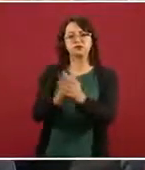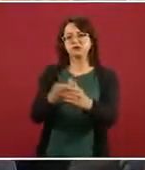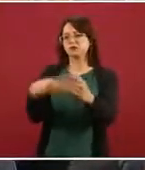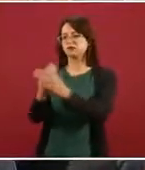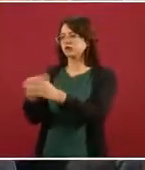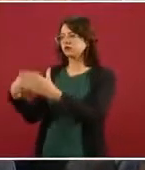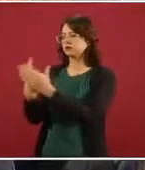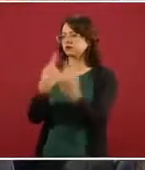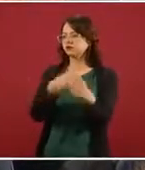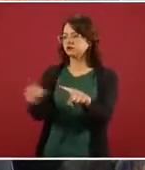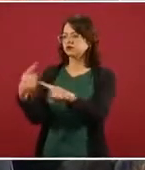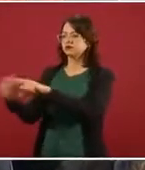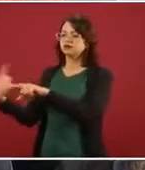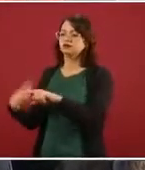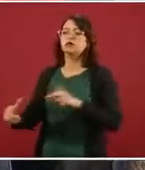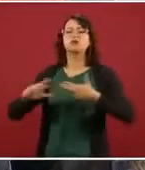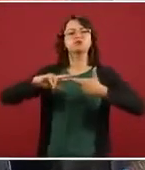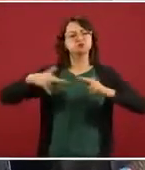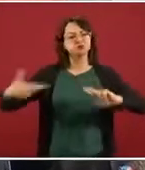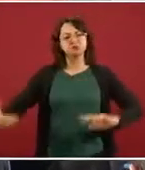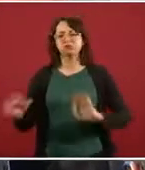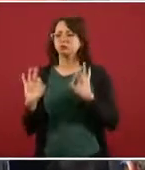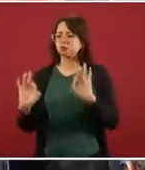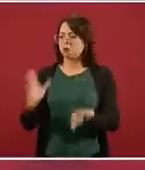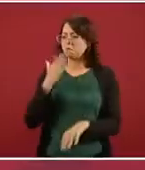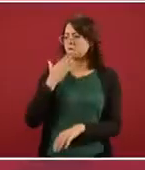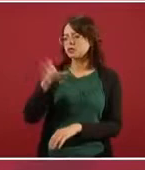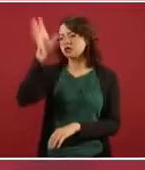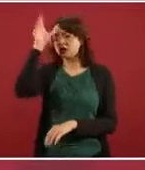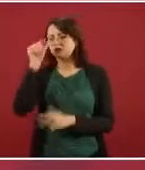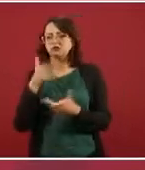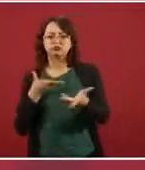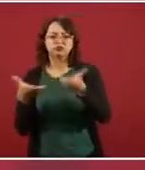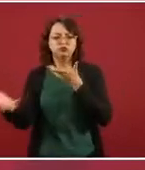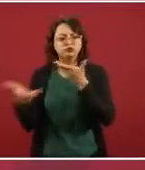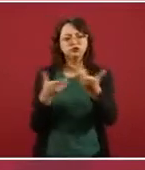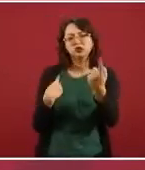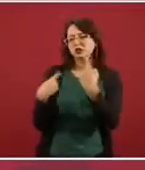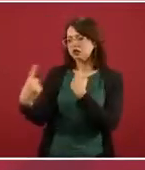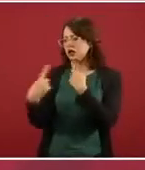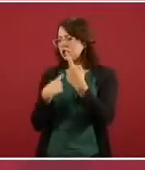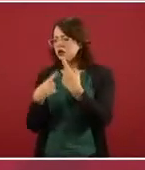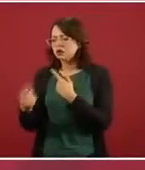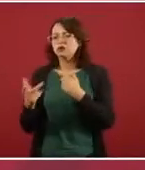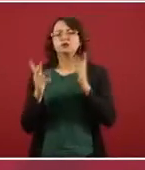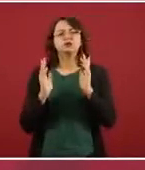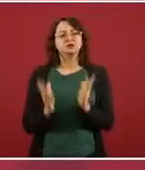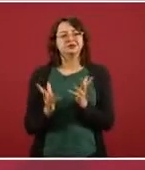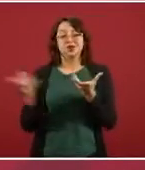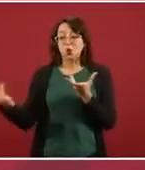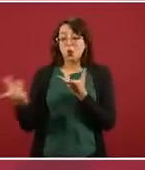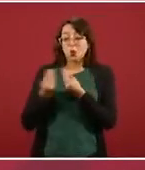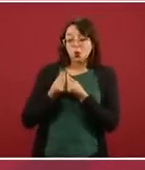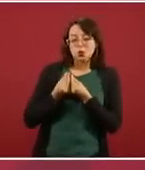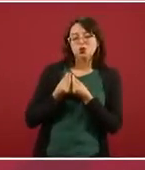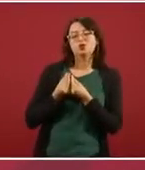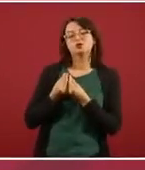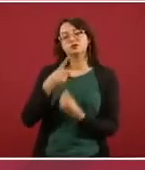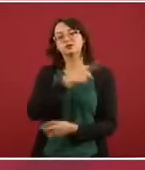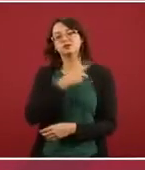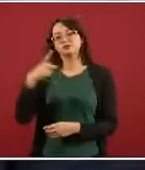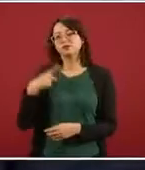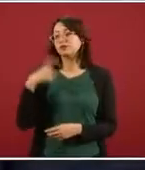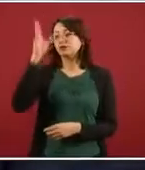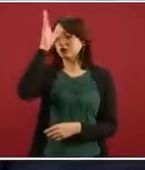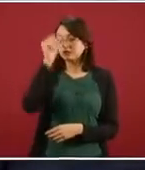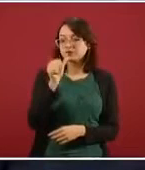relaciones, hay diálogo permanente, hay acuerdo. Entonces, con ellos tenemos que ponernos de acuerdo y con